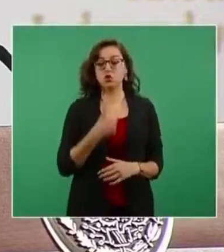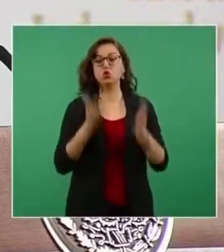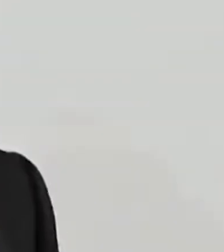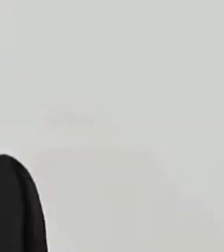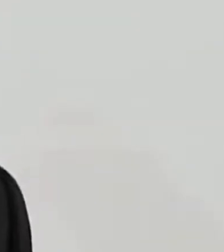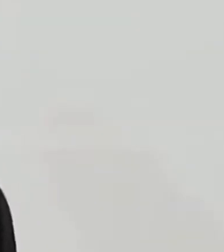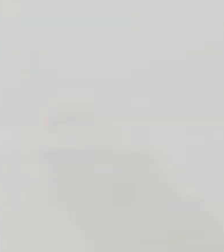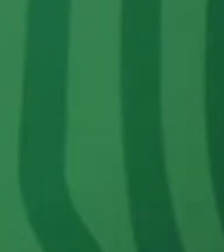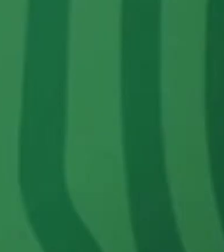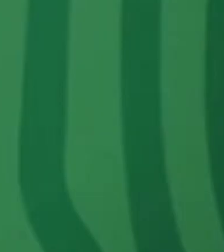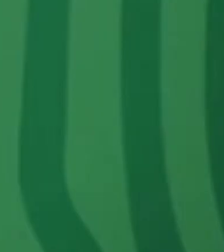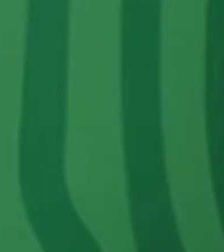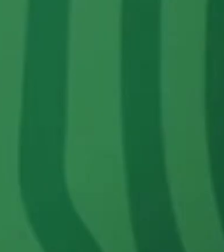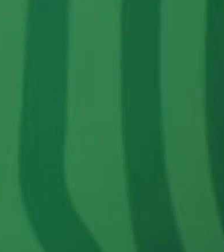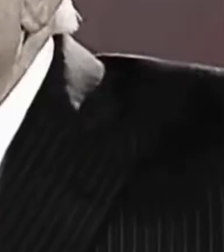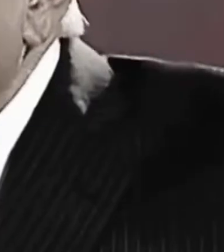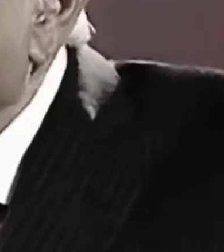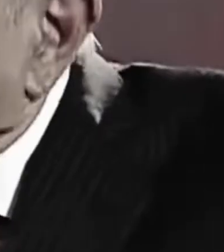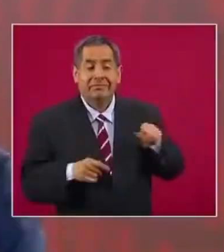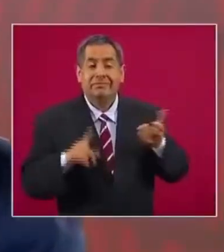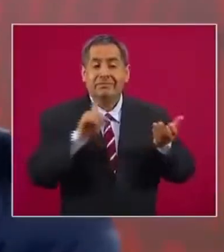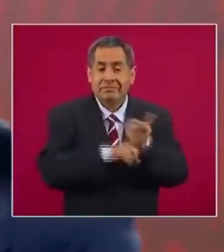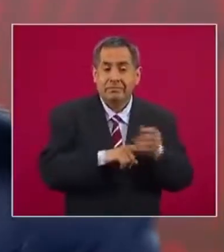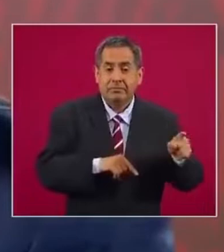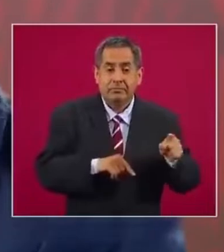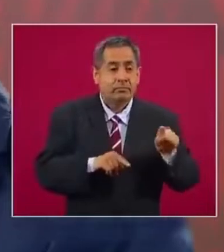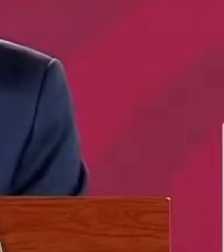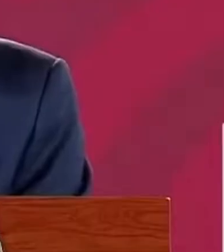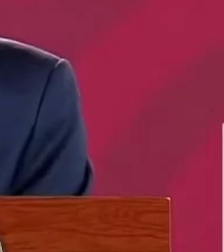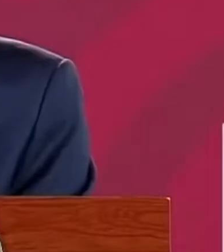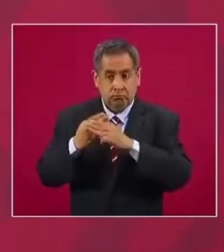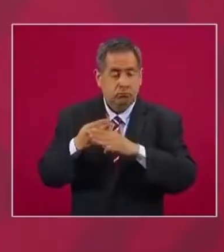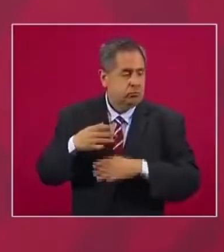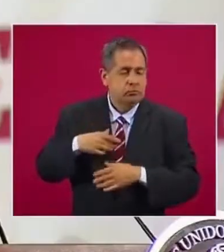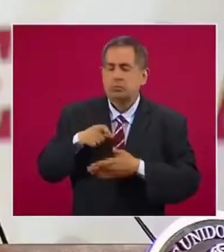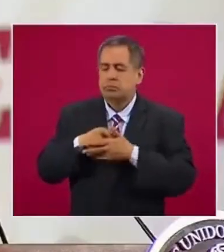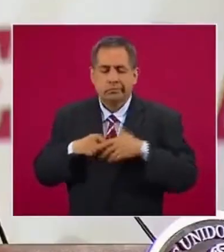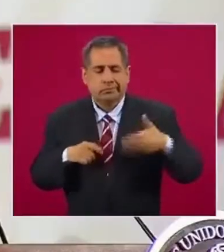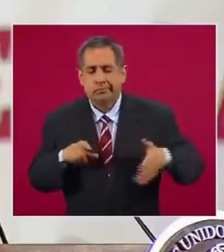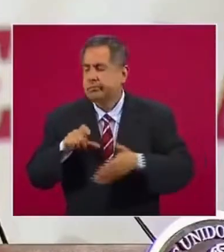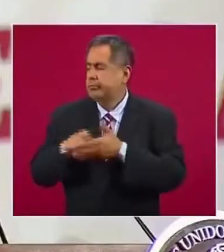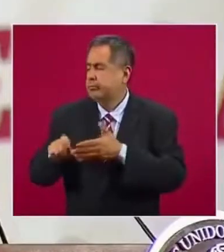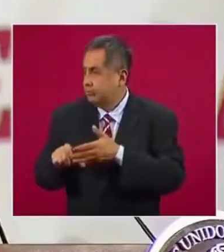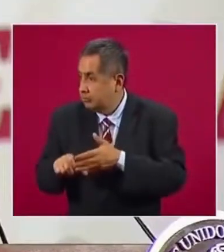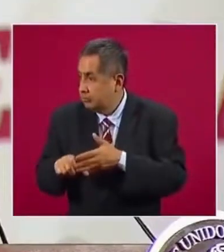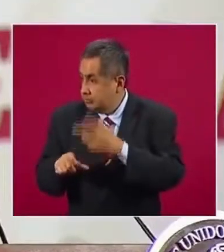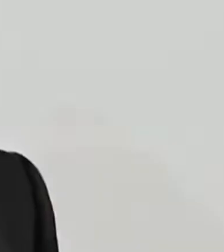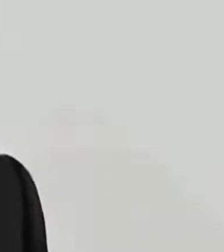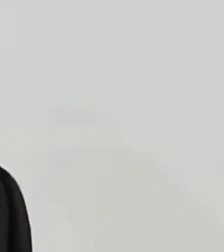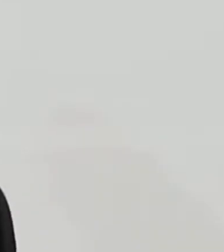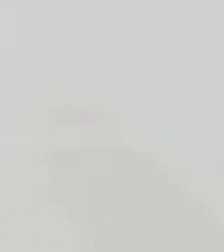nos quieren es que los conservadores es que nos andan bloqueando para no contar con los medicamentos